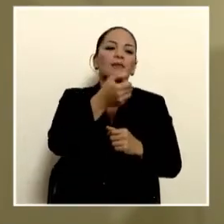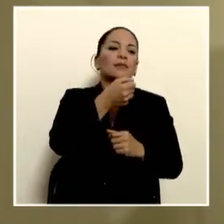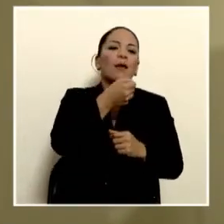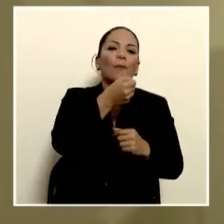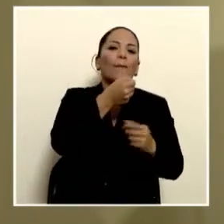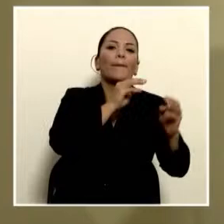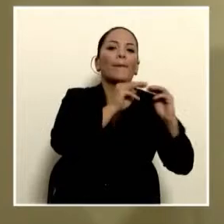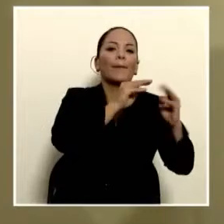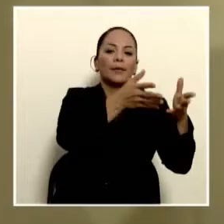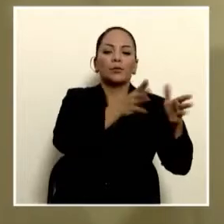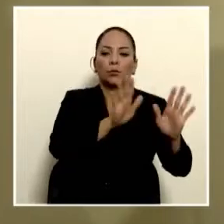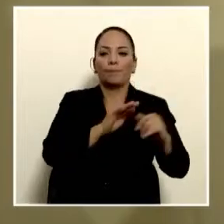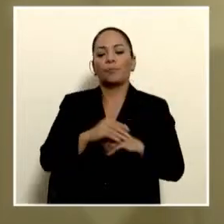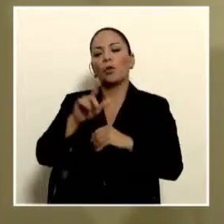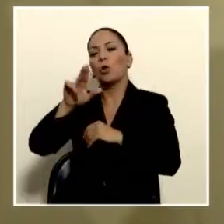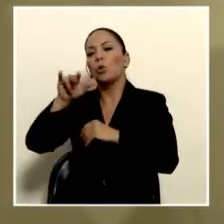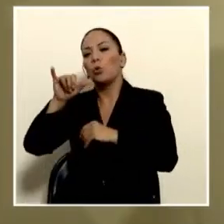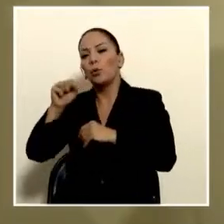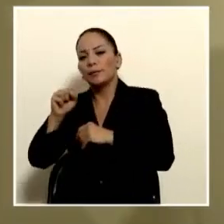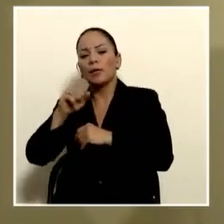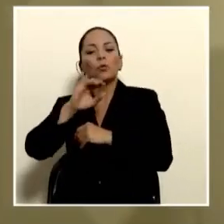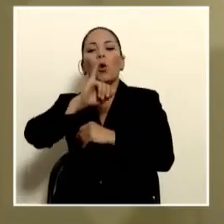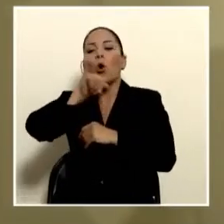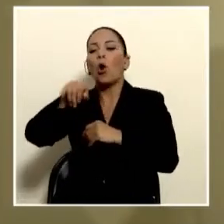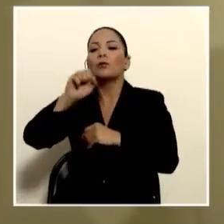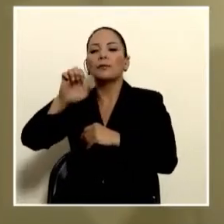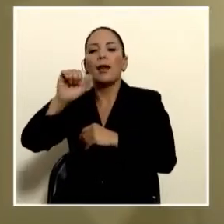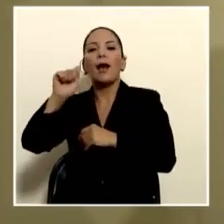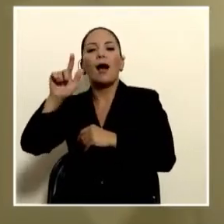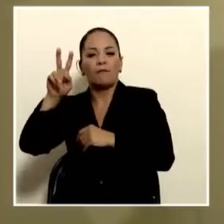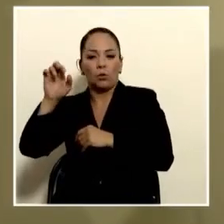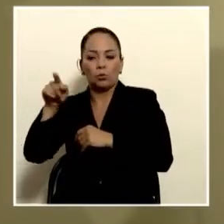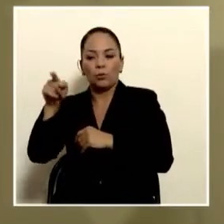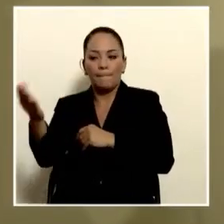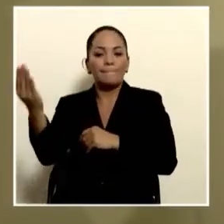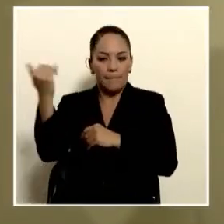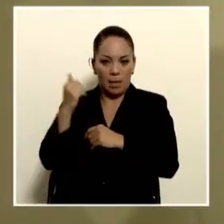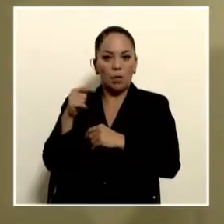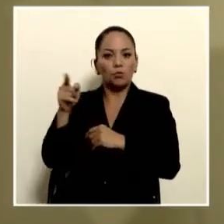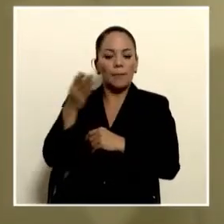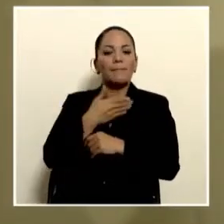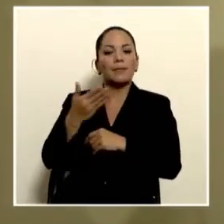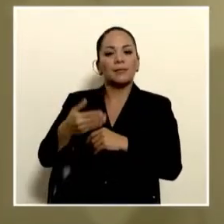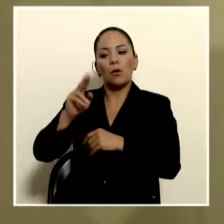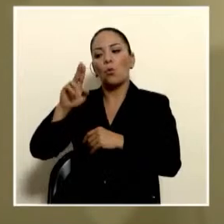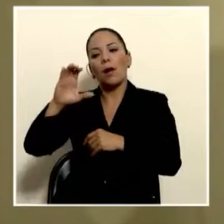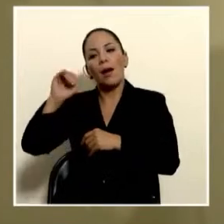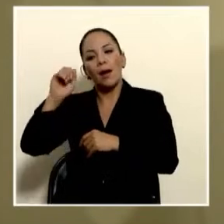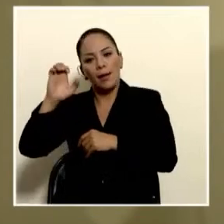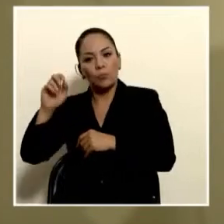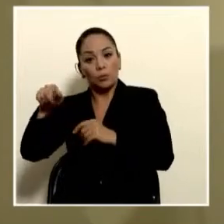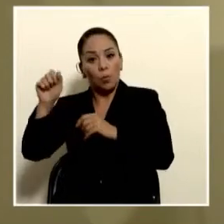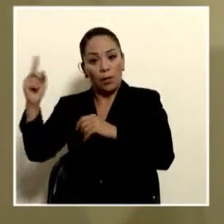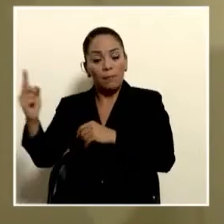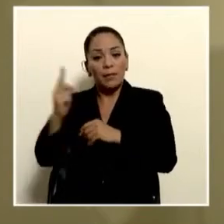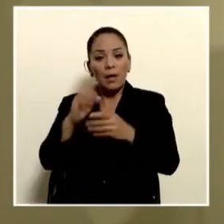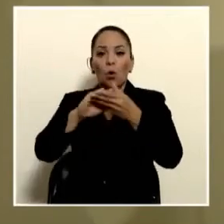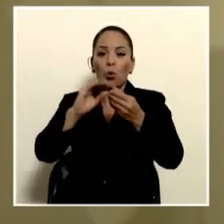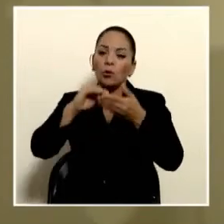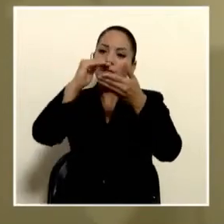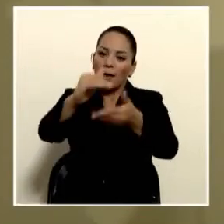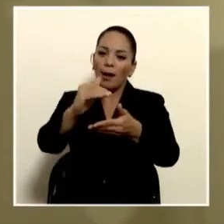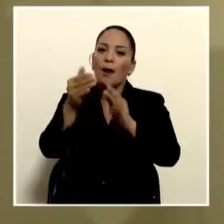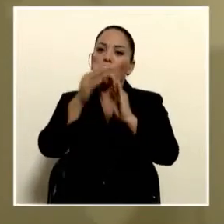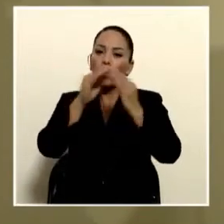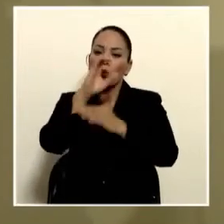medios. Don José Álvaro, usted podría venir a contarle como presidente de la UCAEP al pueblo de Costa